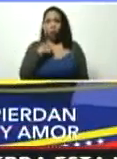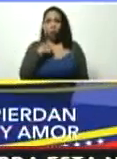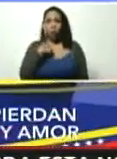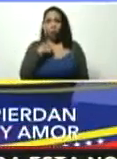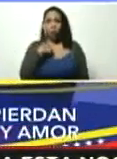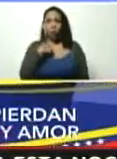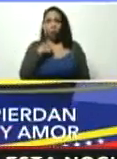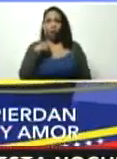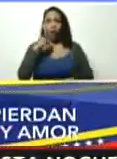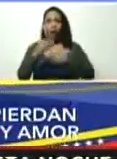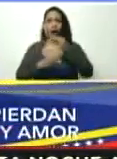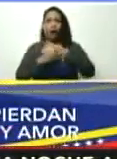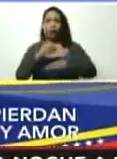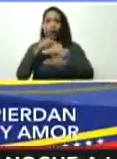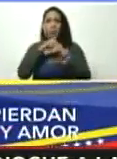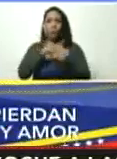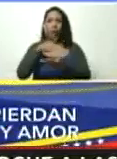partícipe de